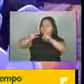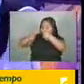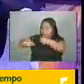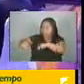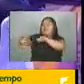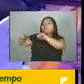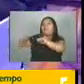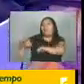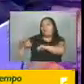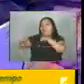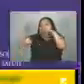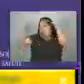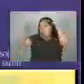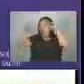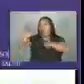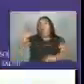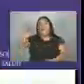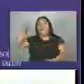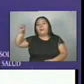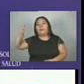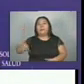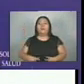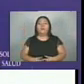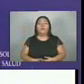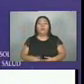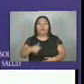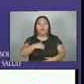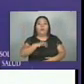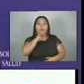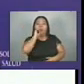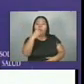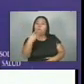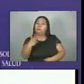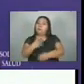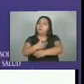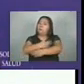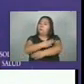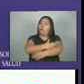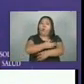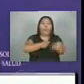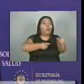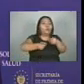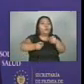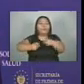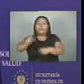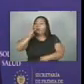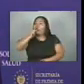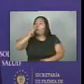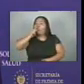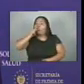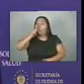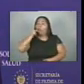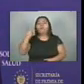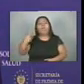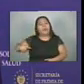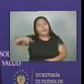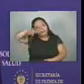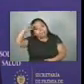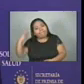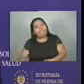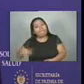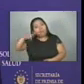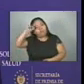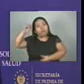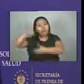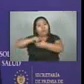Organización Mundial de la Salud. Quiero destacar que el avance y el control del tabaco es fruto entonces, decía, de los esfuerzos y el trabajo